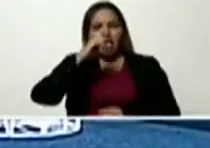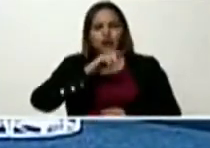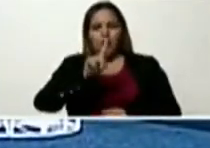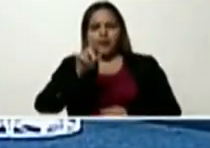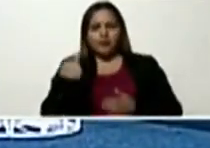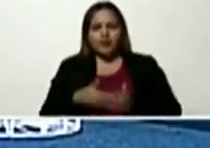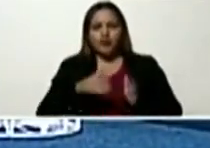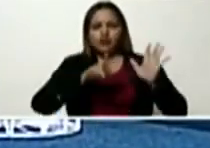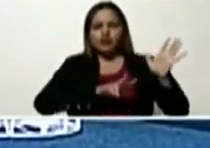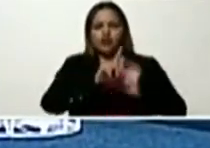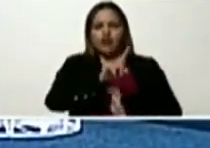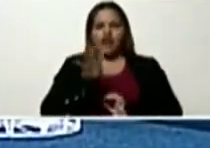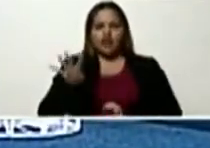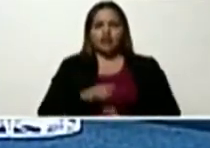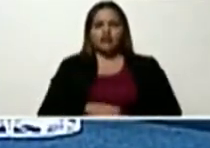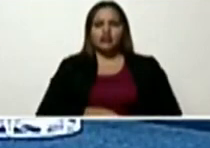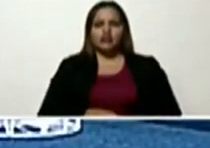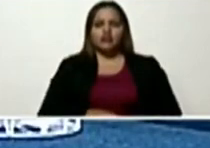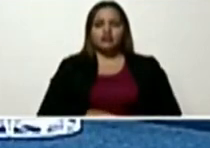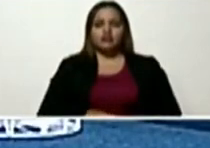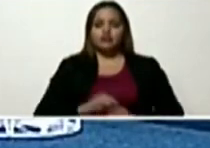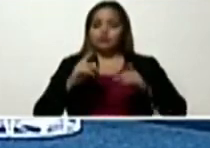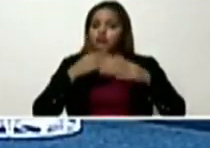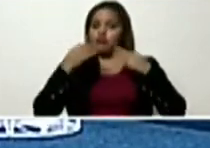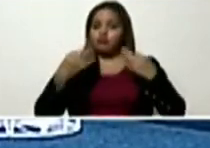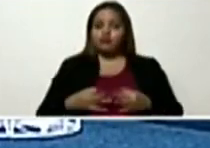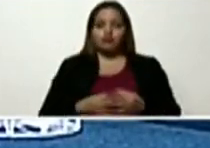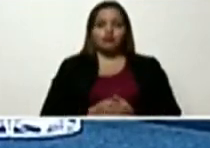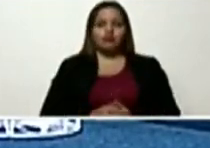Bueno, verdaderamente,